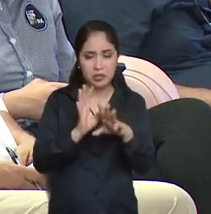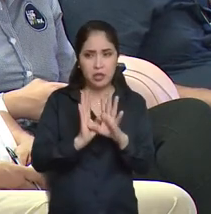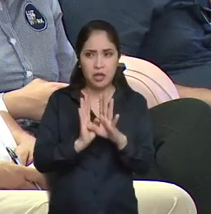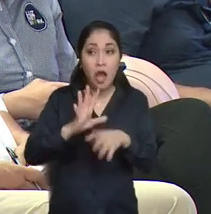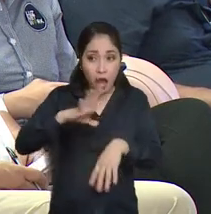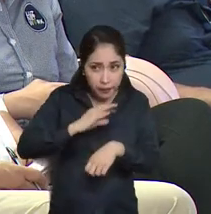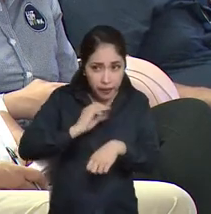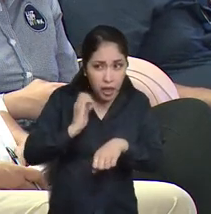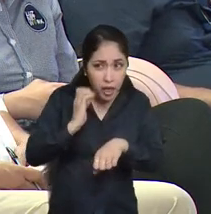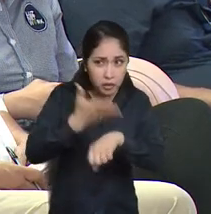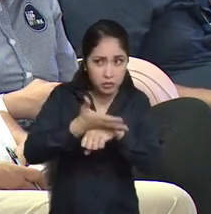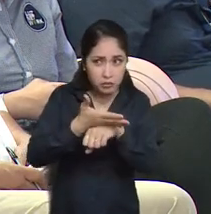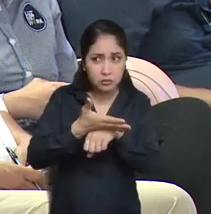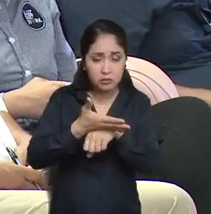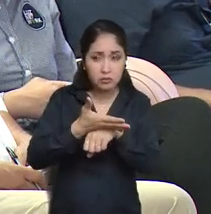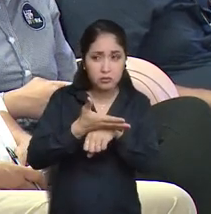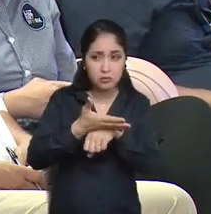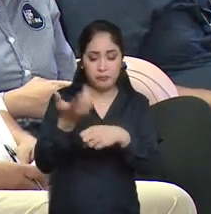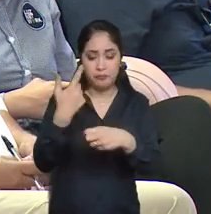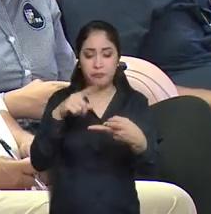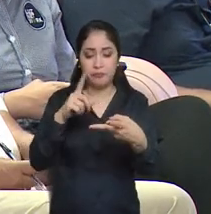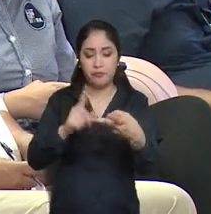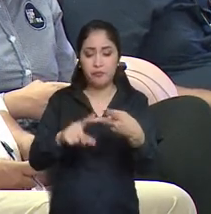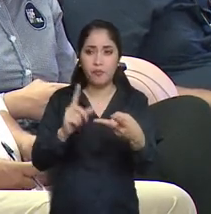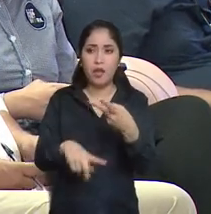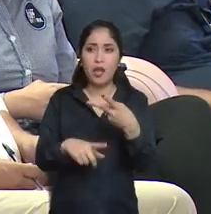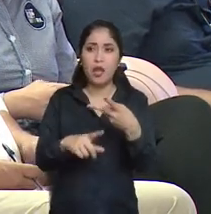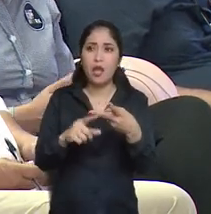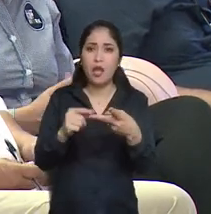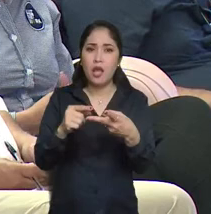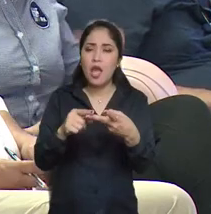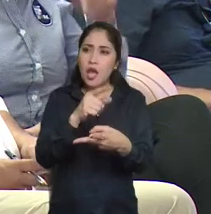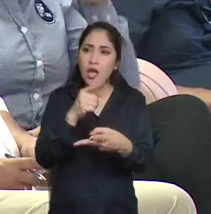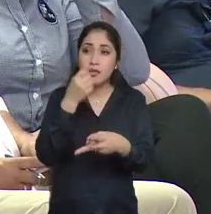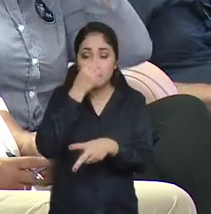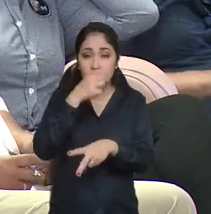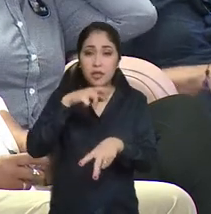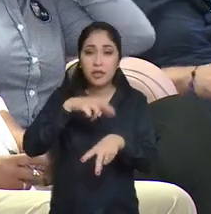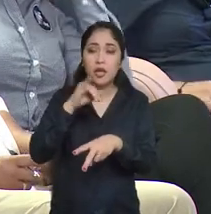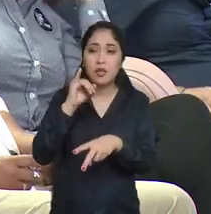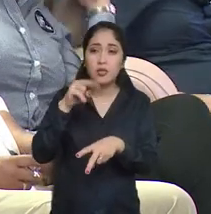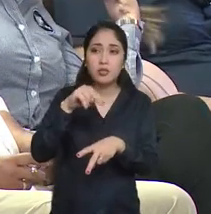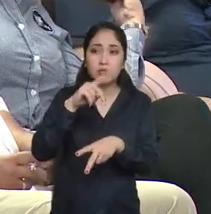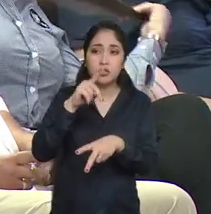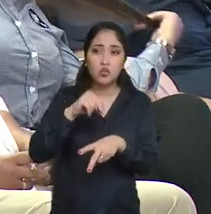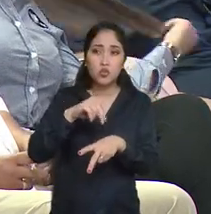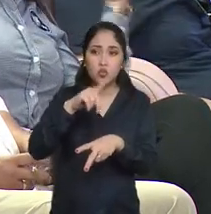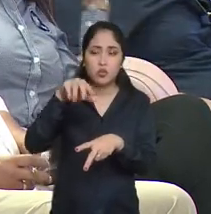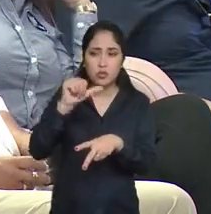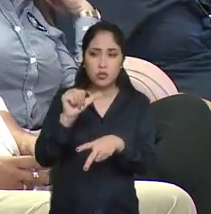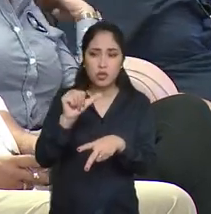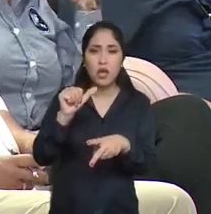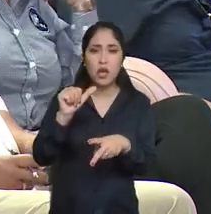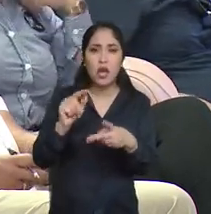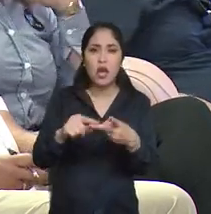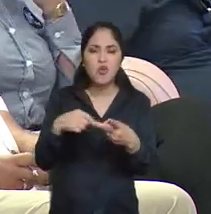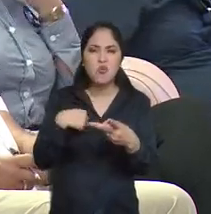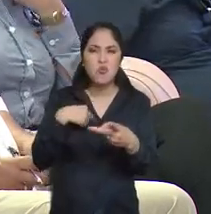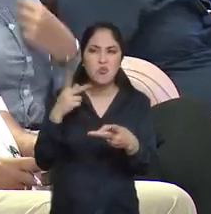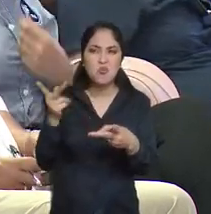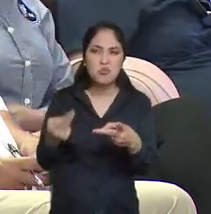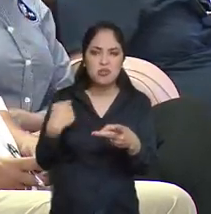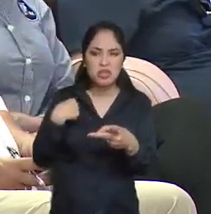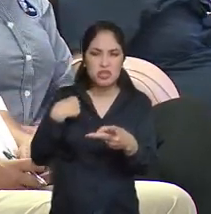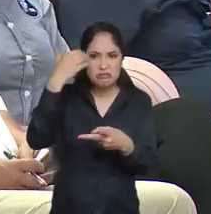caso. Y el segundo es que es para el secretario Insúa, aquí presente. Quisiera saber cuál es la actualización que se tiene